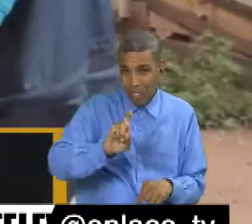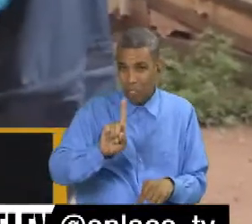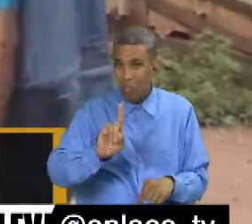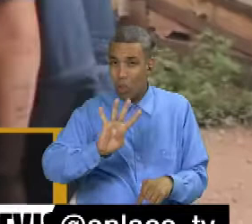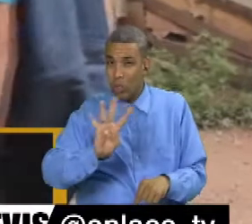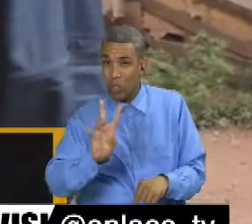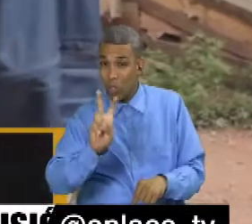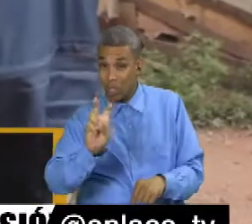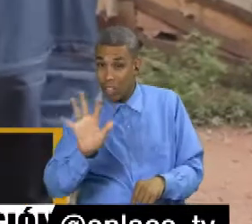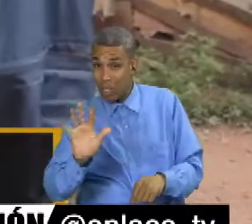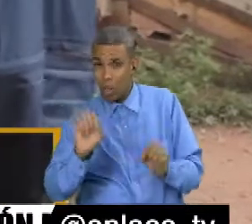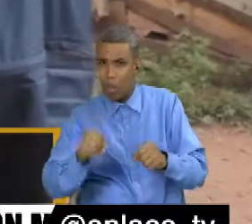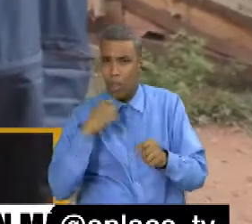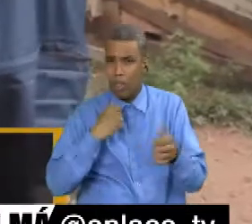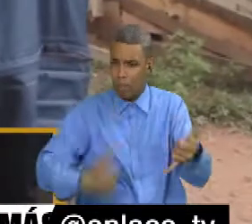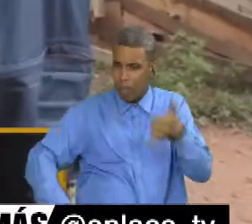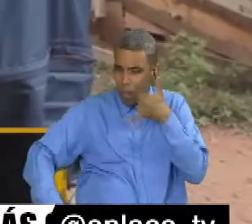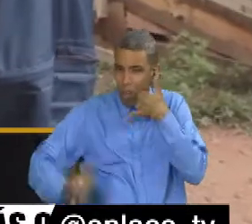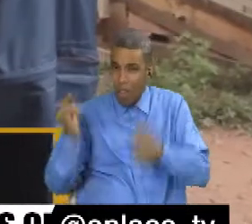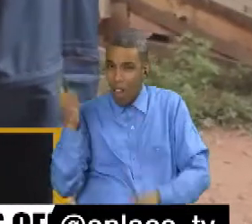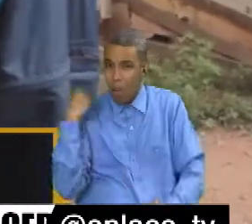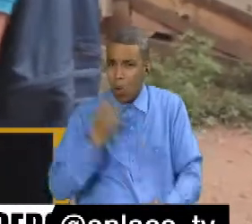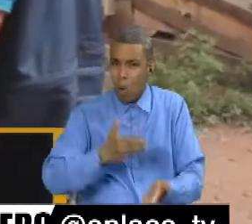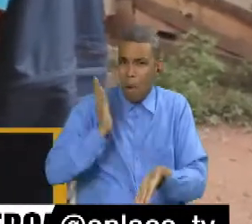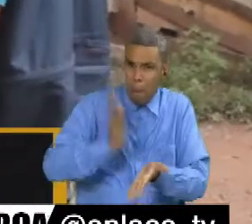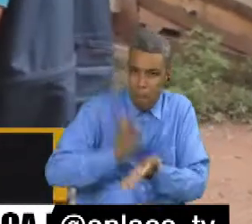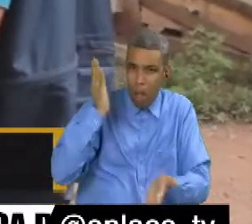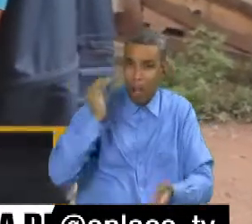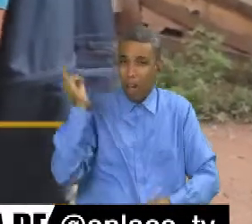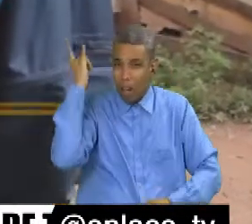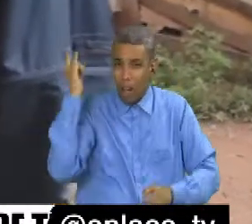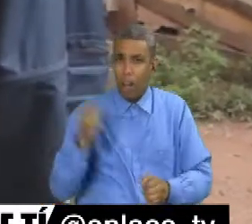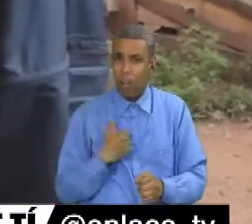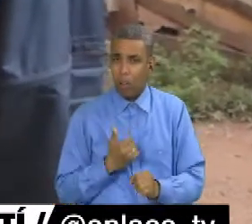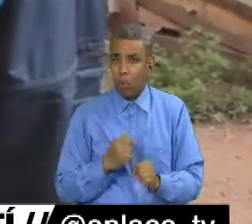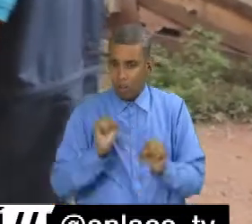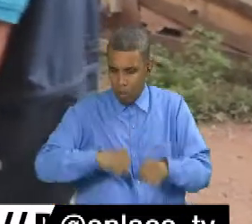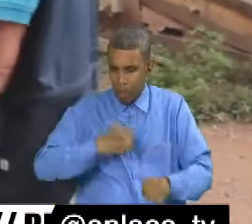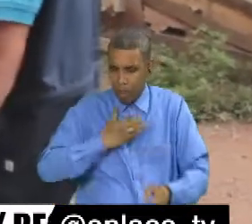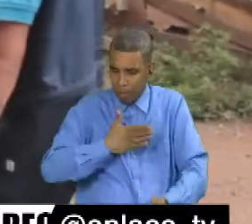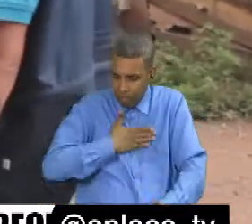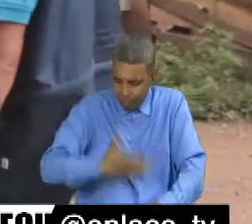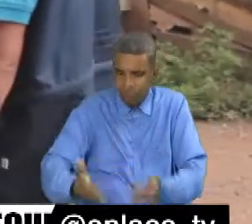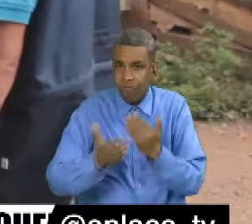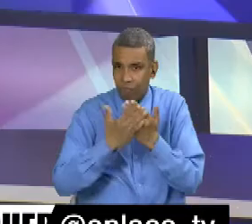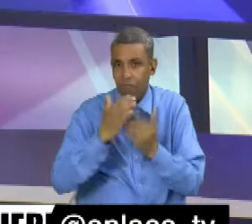350-261-4475 para que la comunidad informe toda la situación que represente riesgo en su sector.